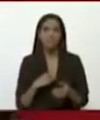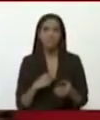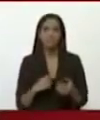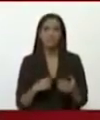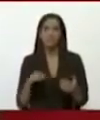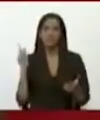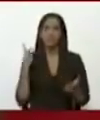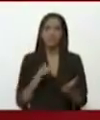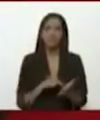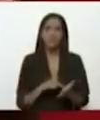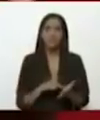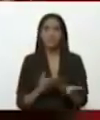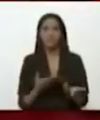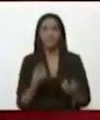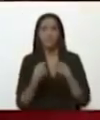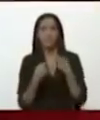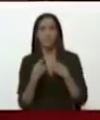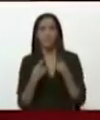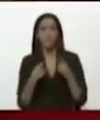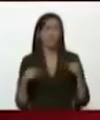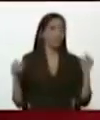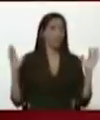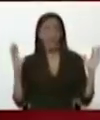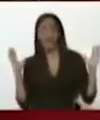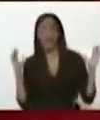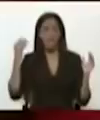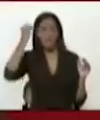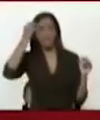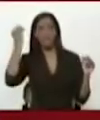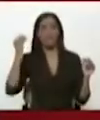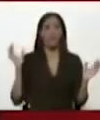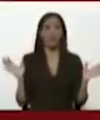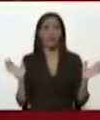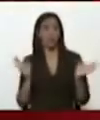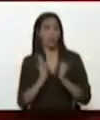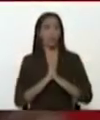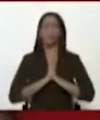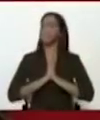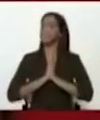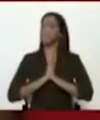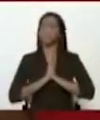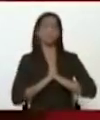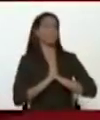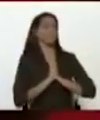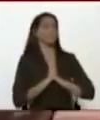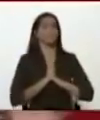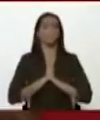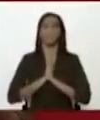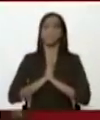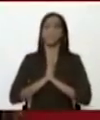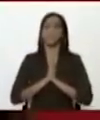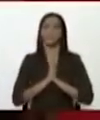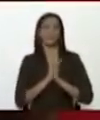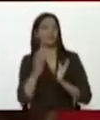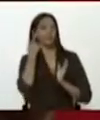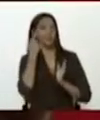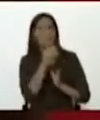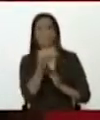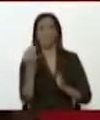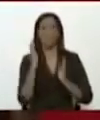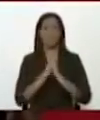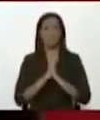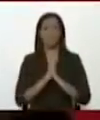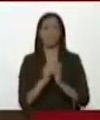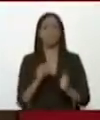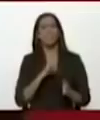a la oficina de Baduel, ¿qué veías? Un poco de ángel, y el tipo creía que era San Miguel Arcángel, Uriel, Chamuel y tal. Y no, yo